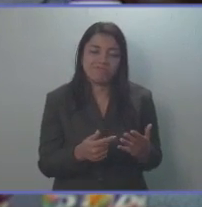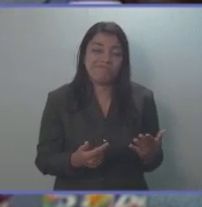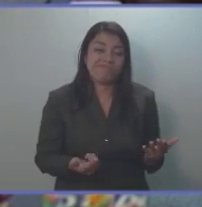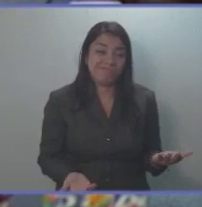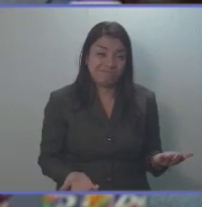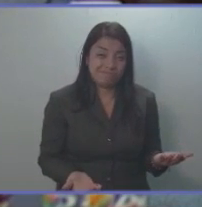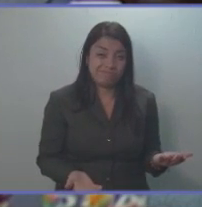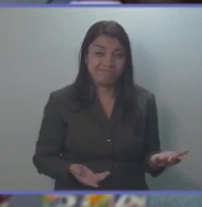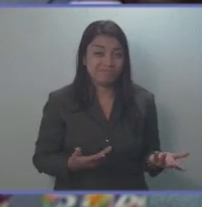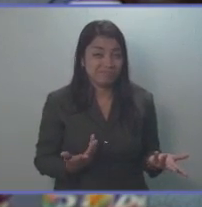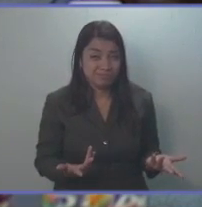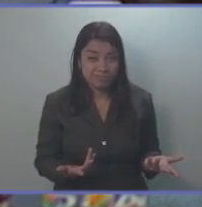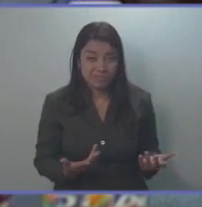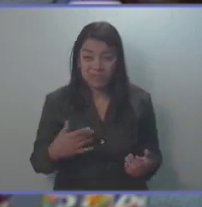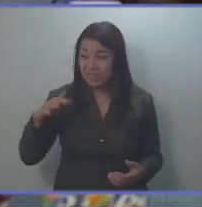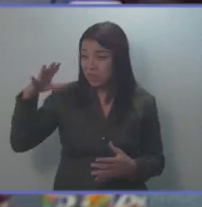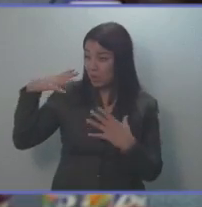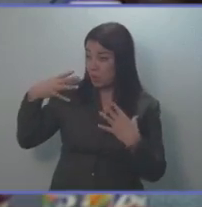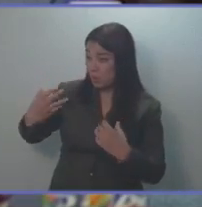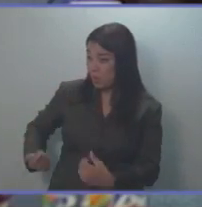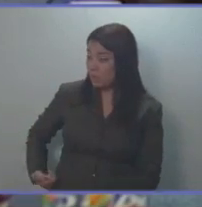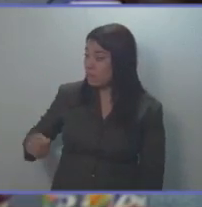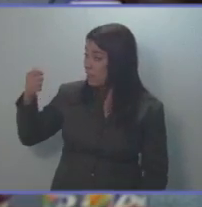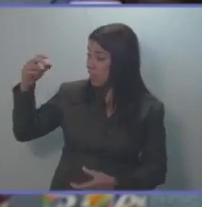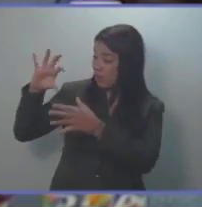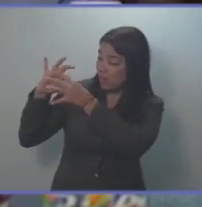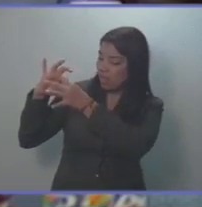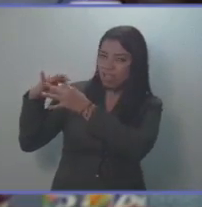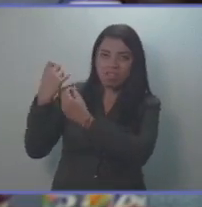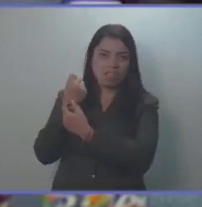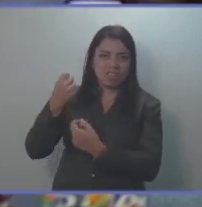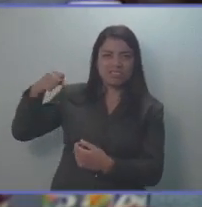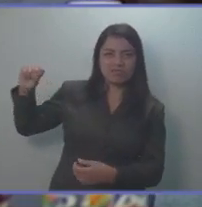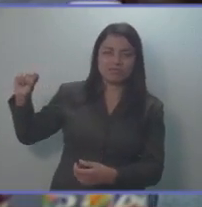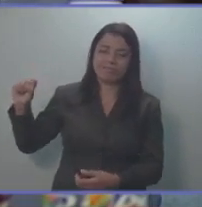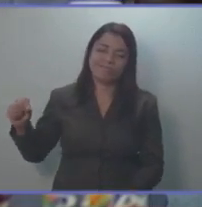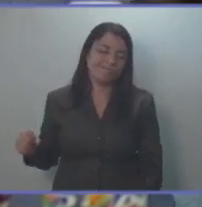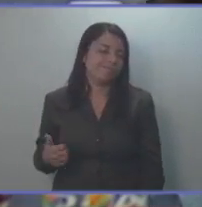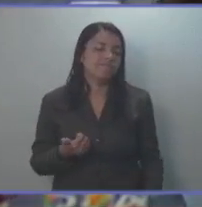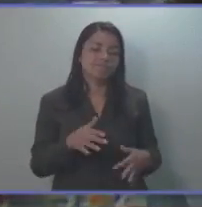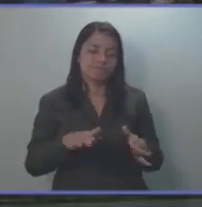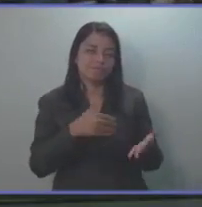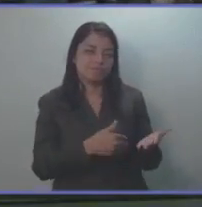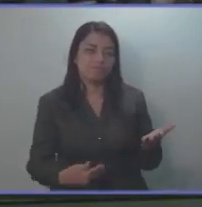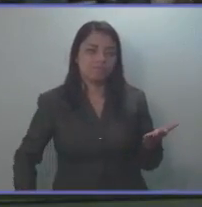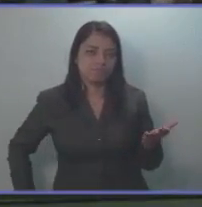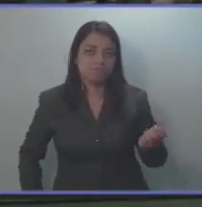dándole la espalda a un gobierno amigo por más de 80 años. Muchas gracias, señor presidente.